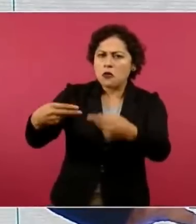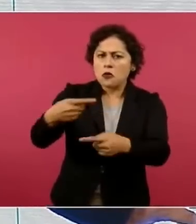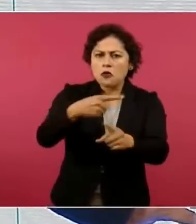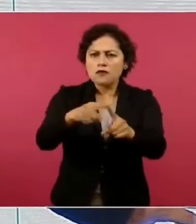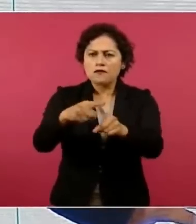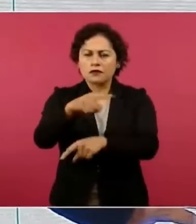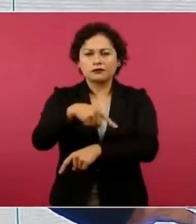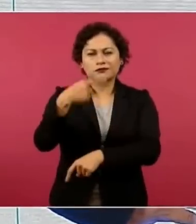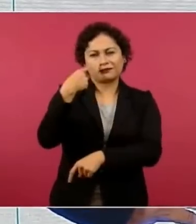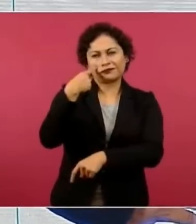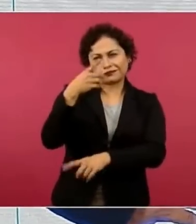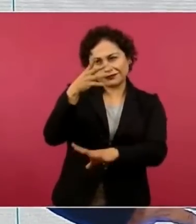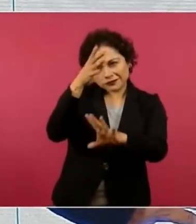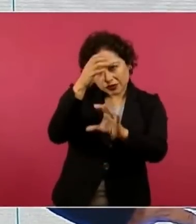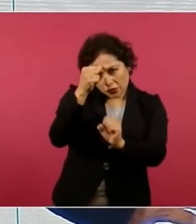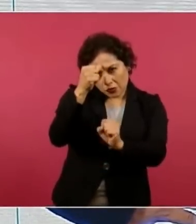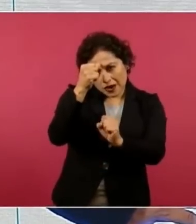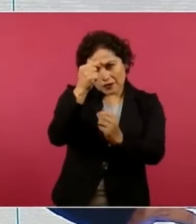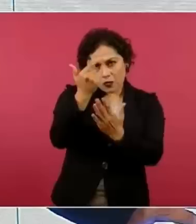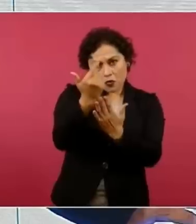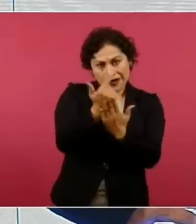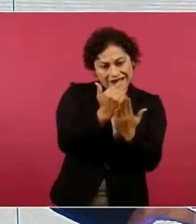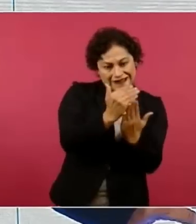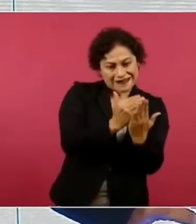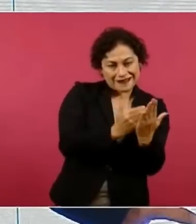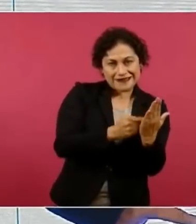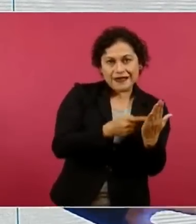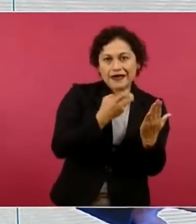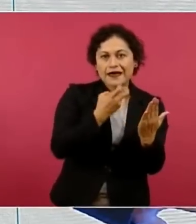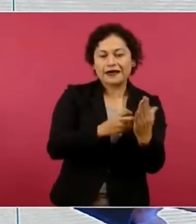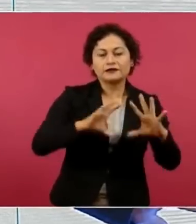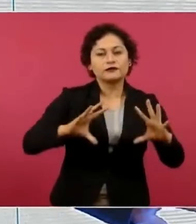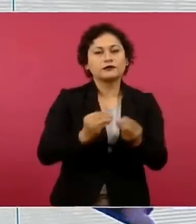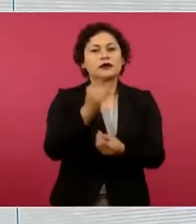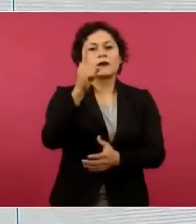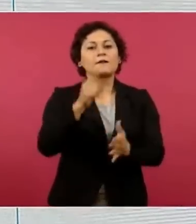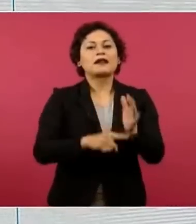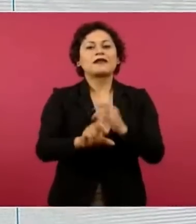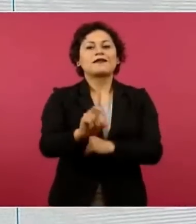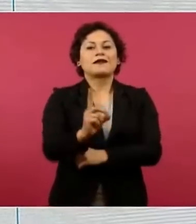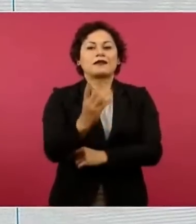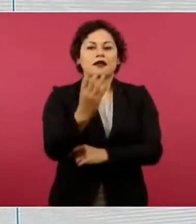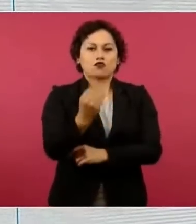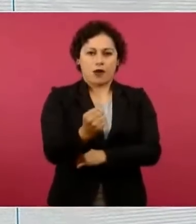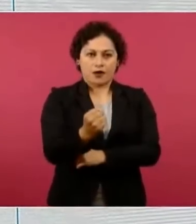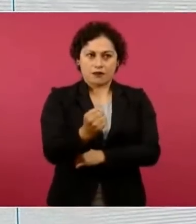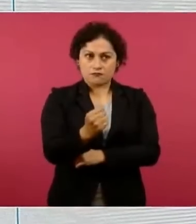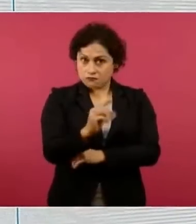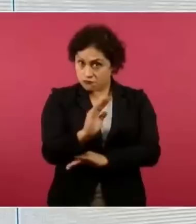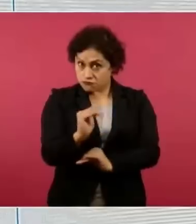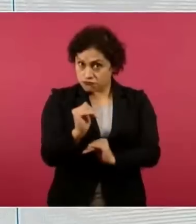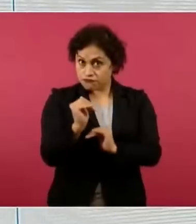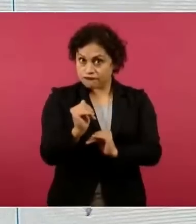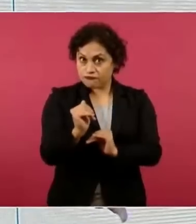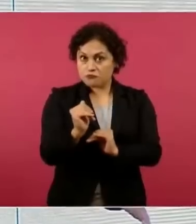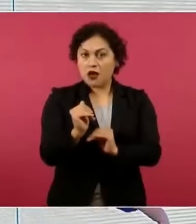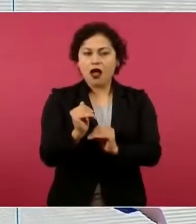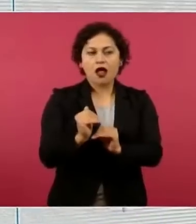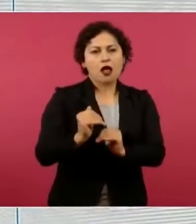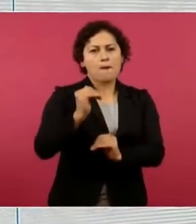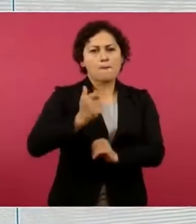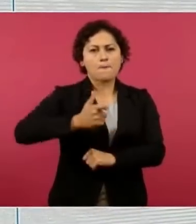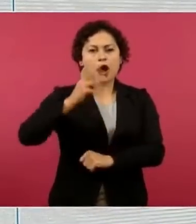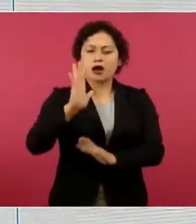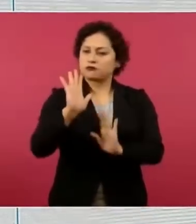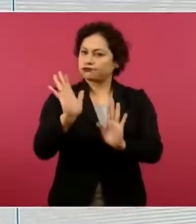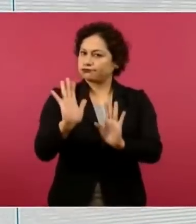costar 1,039 pesos y hemos logrado que se mantenga esa canasta,